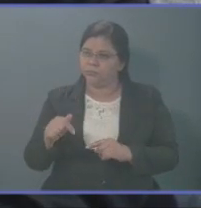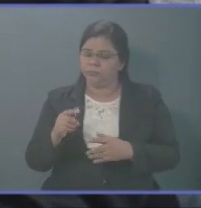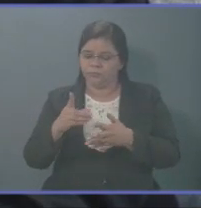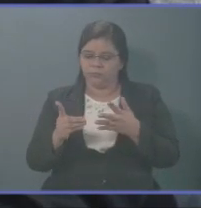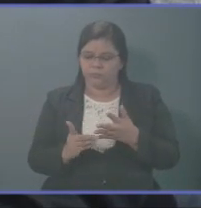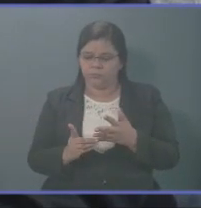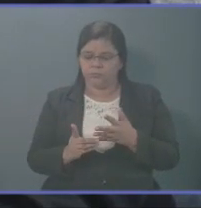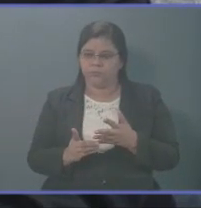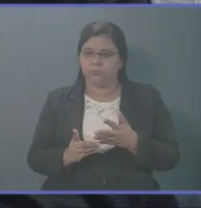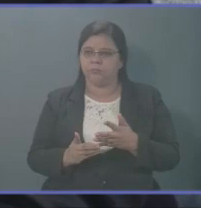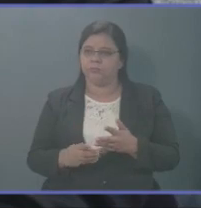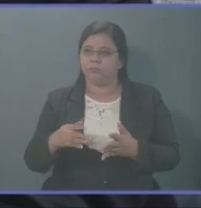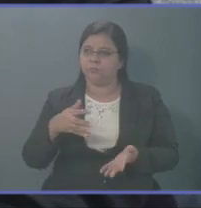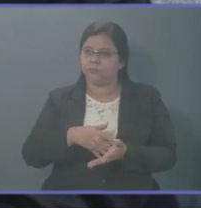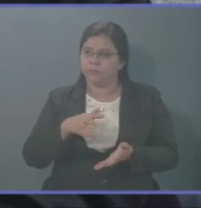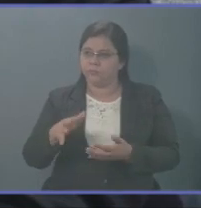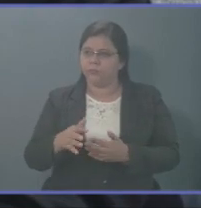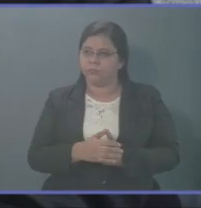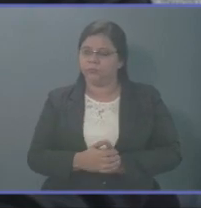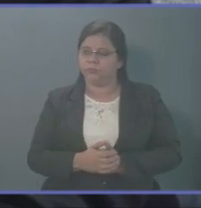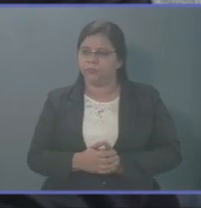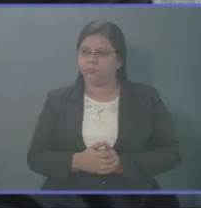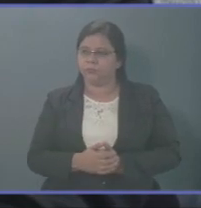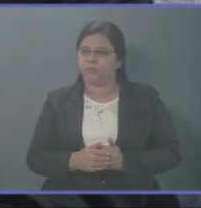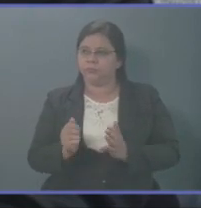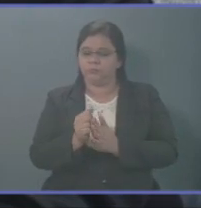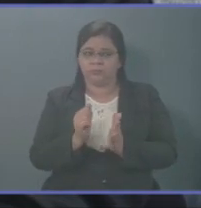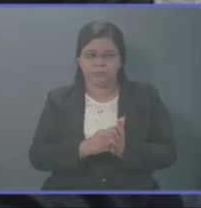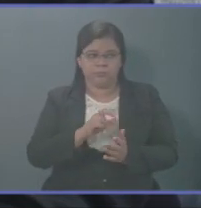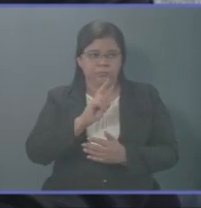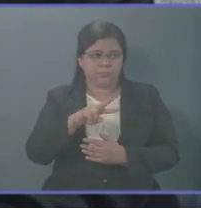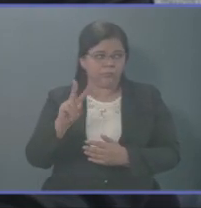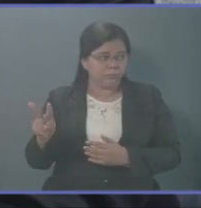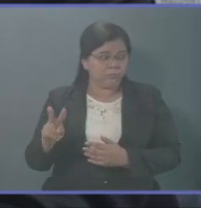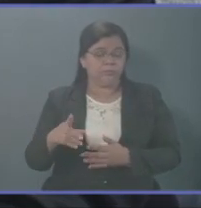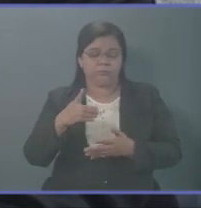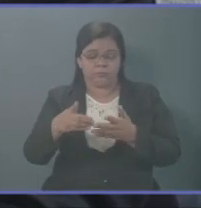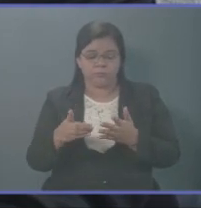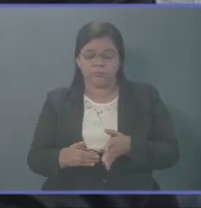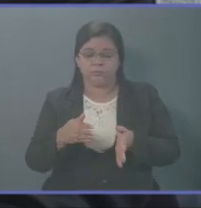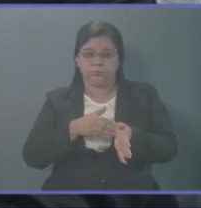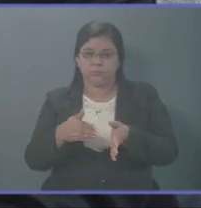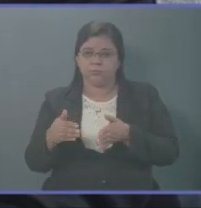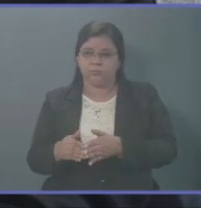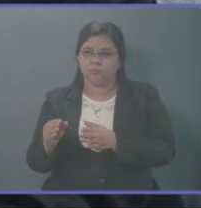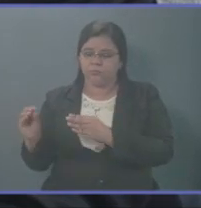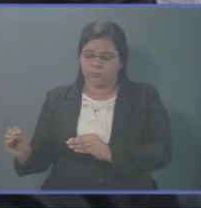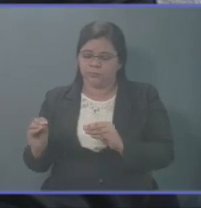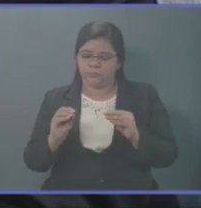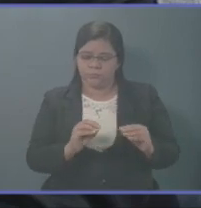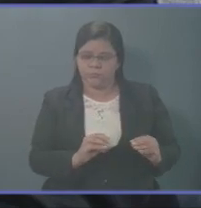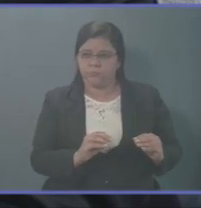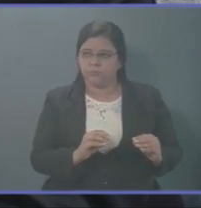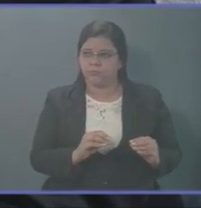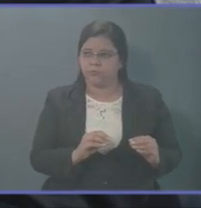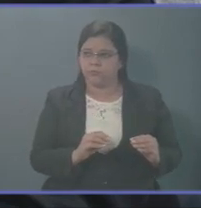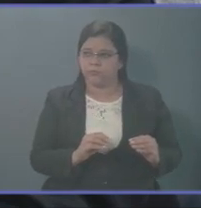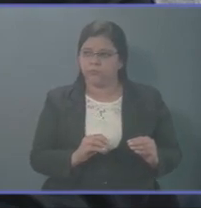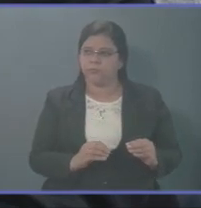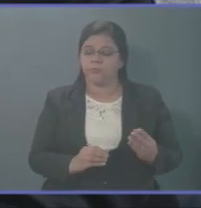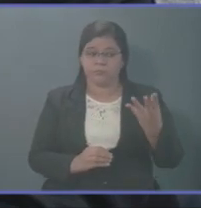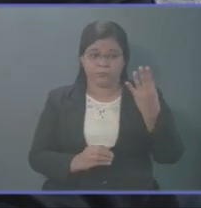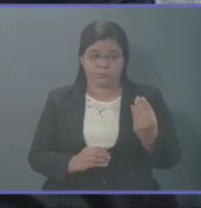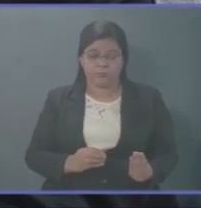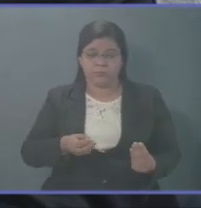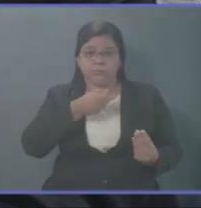decreto de orden público. Artículo 22. El presente decreto entrará en vigencia el día